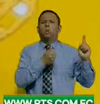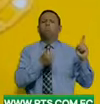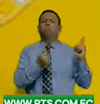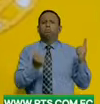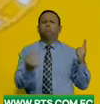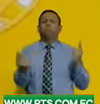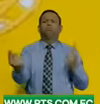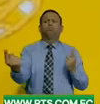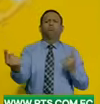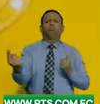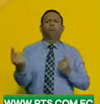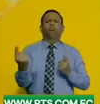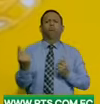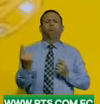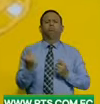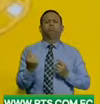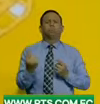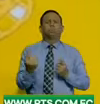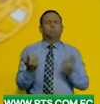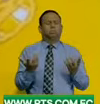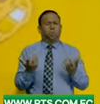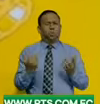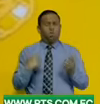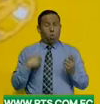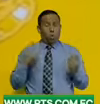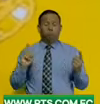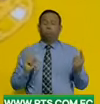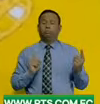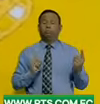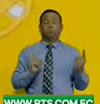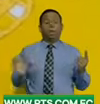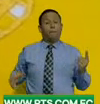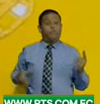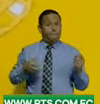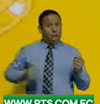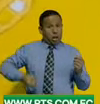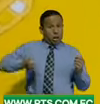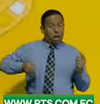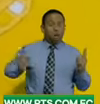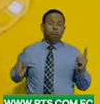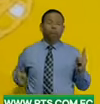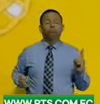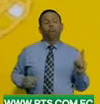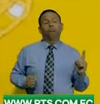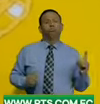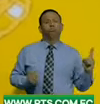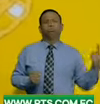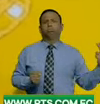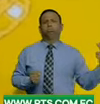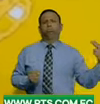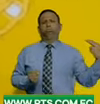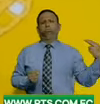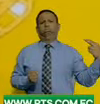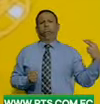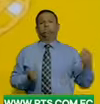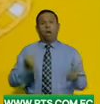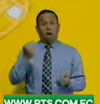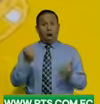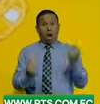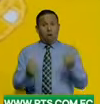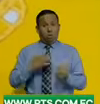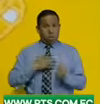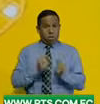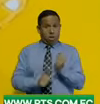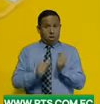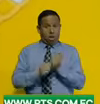aeropuerto. Estaba al frente y él miraba. Por ejemplo, antes que yo llegue la camioneta que mi hermana me